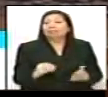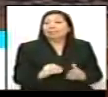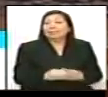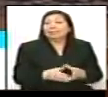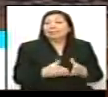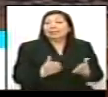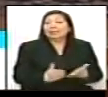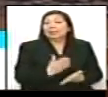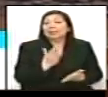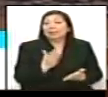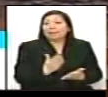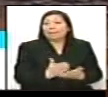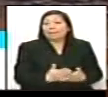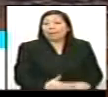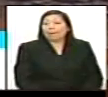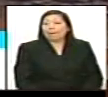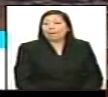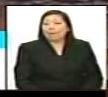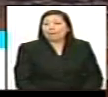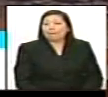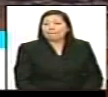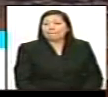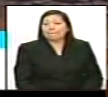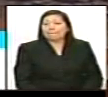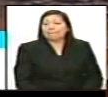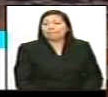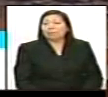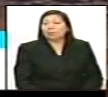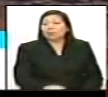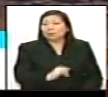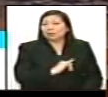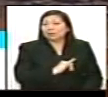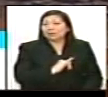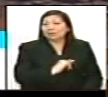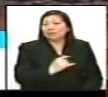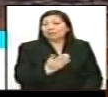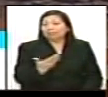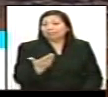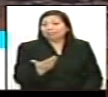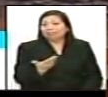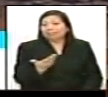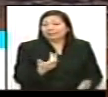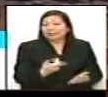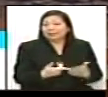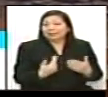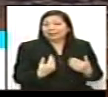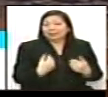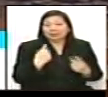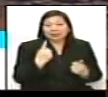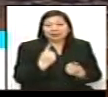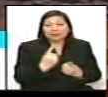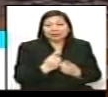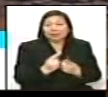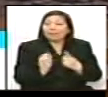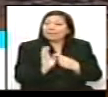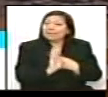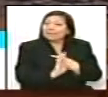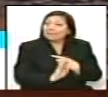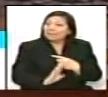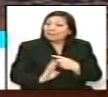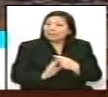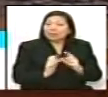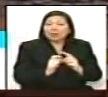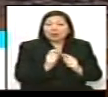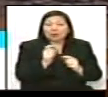grandes problemas en que una institución como la inmunidad, que tenía como objetivo proteger a